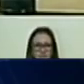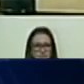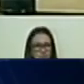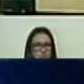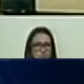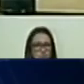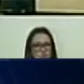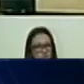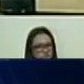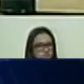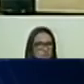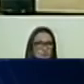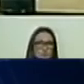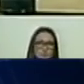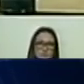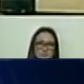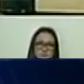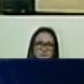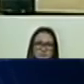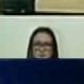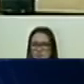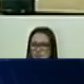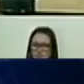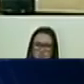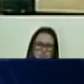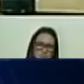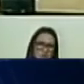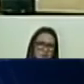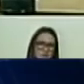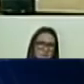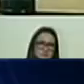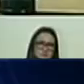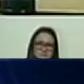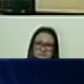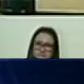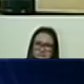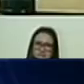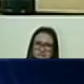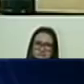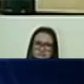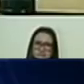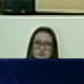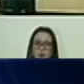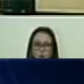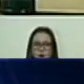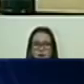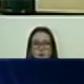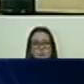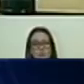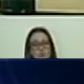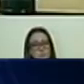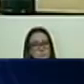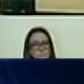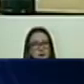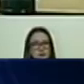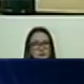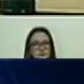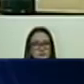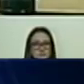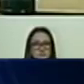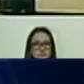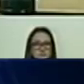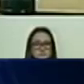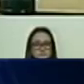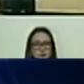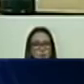violencia, que generan muerte, dolor, y podamos vivir en un mundo de paz, concentrarnos para vivir en un mundo